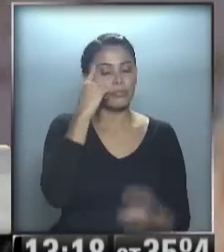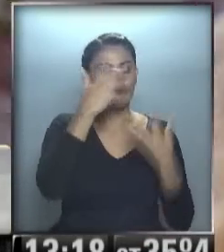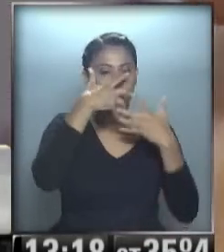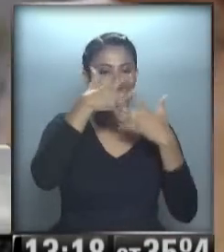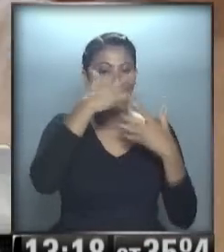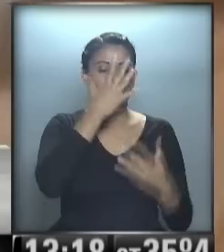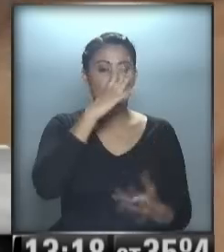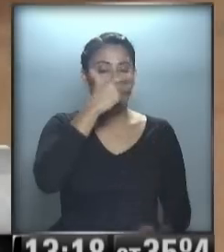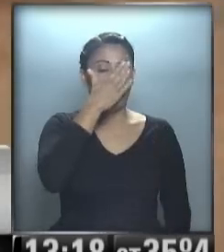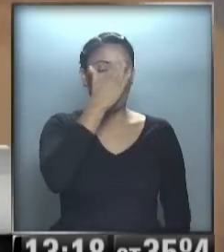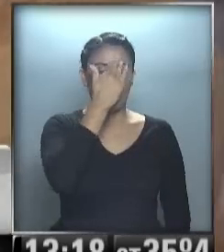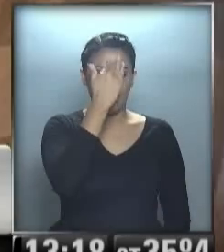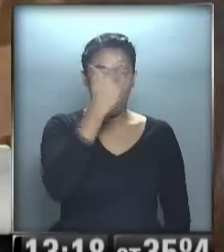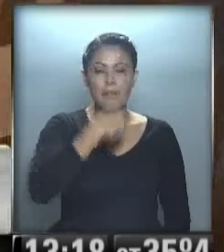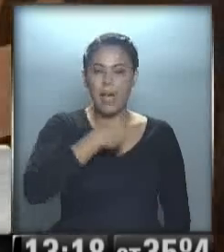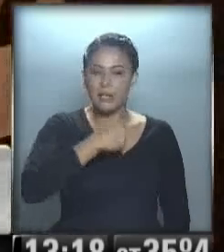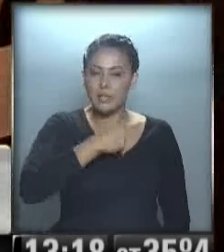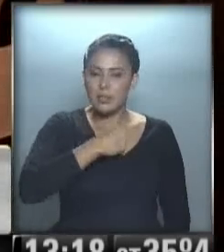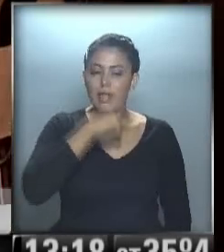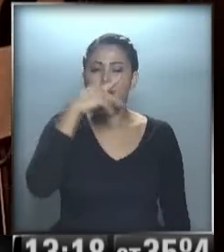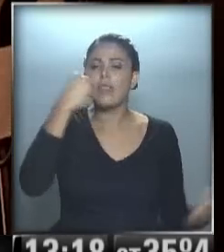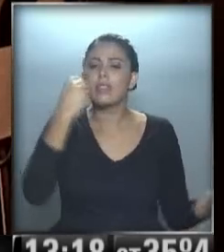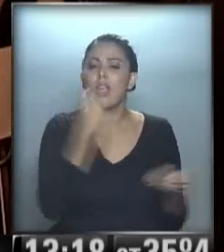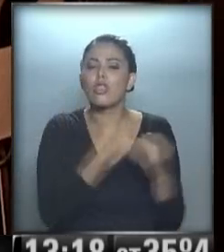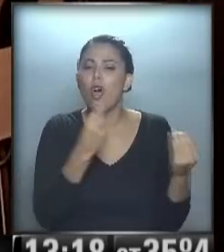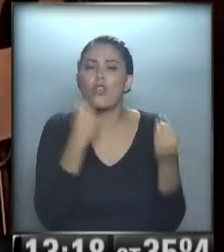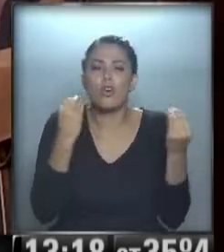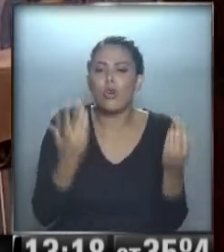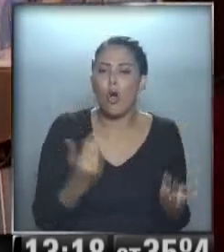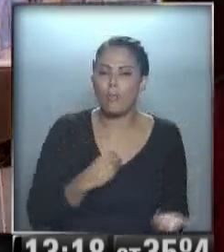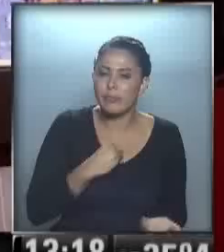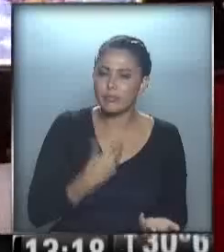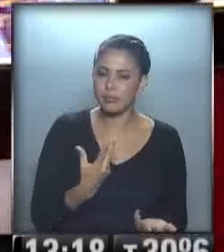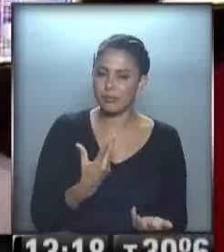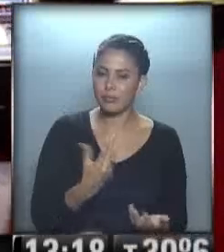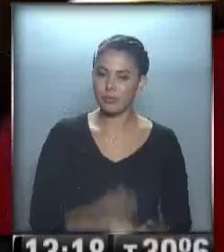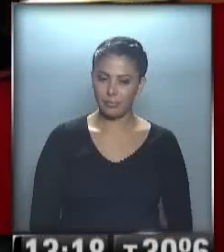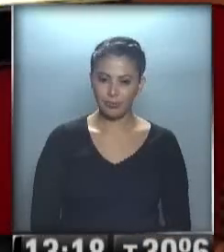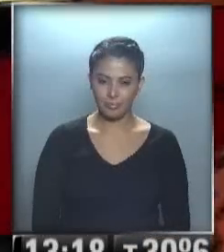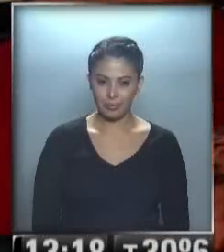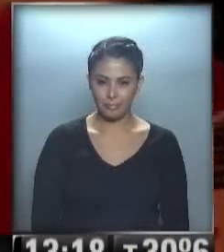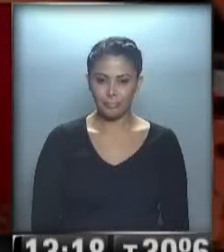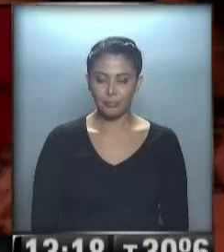sobre la creencia en en queé se cree en que no se cree o hasta dónde se cre có Cómo segir